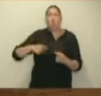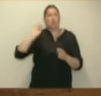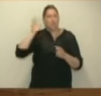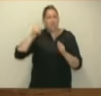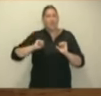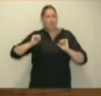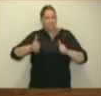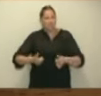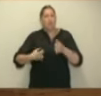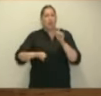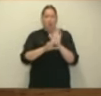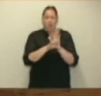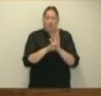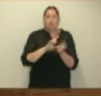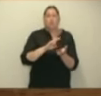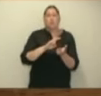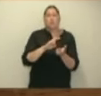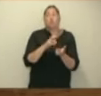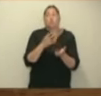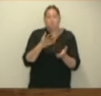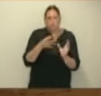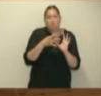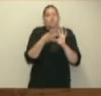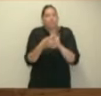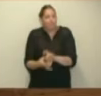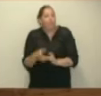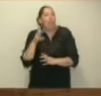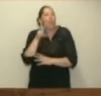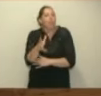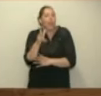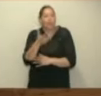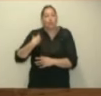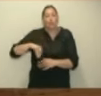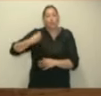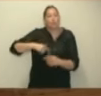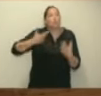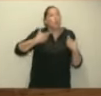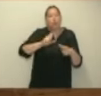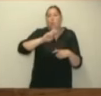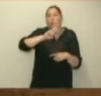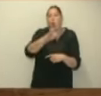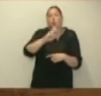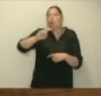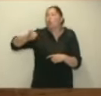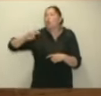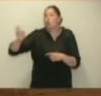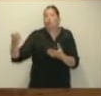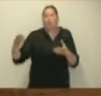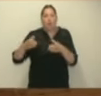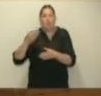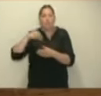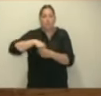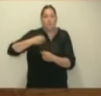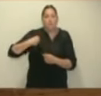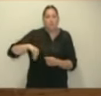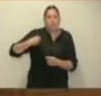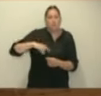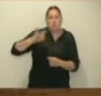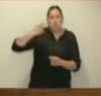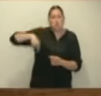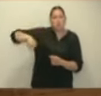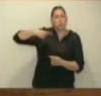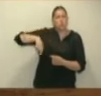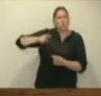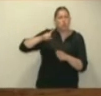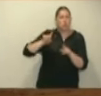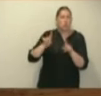iniciativa legislativa, a la que, por cierto, tenemos derecho como cualquier otro grupo de esta Cámara. Espero, nosotros no se lo hemos negado nunca a ningún